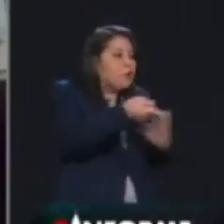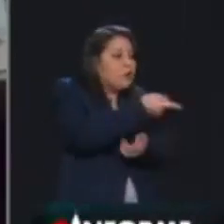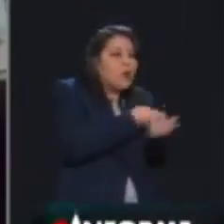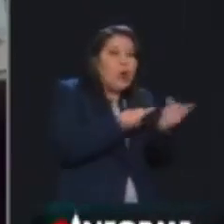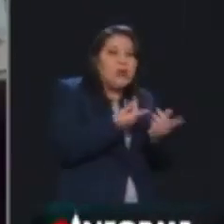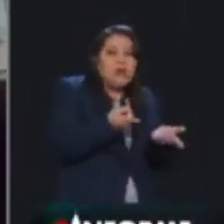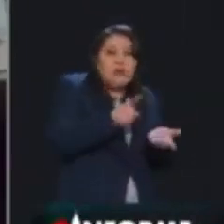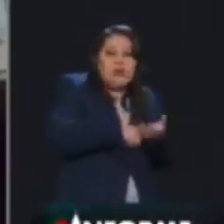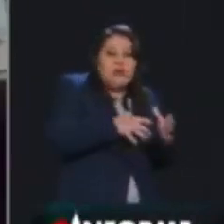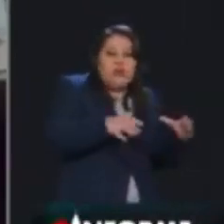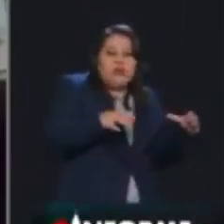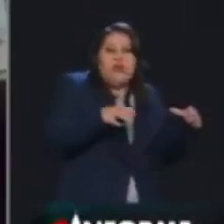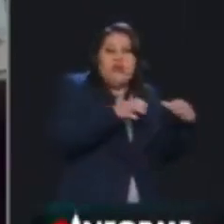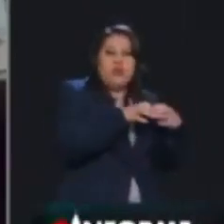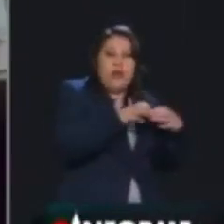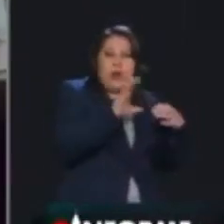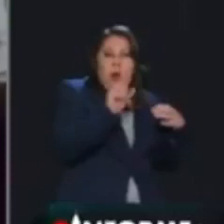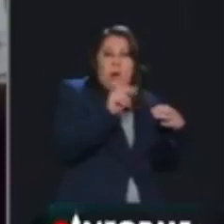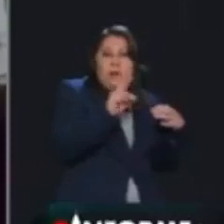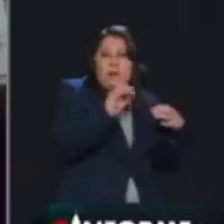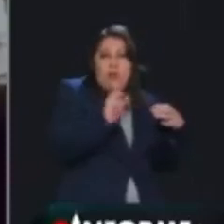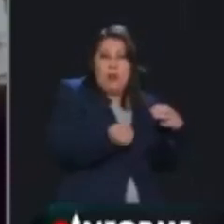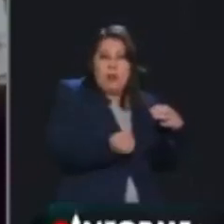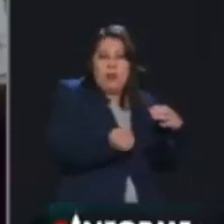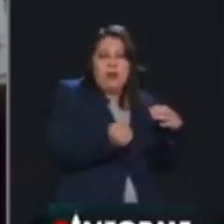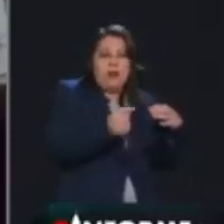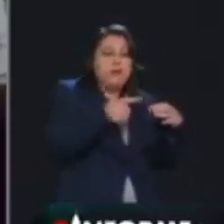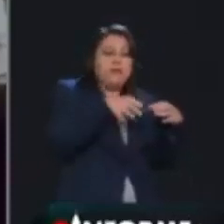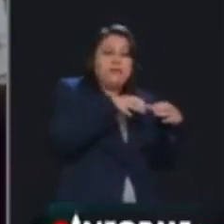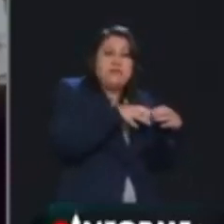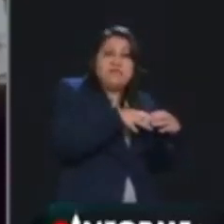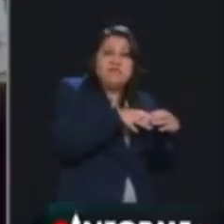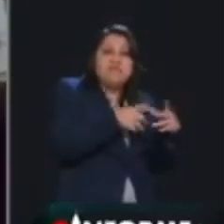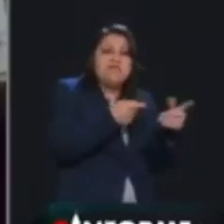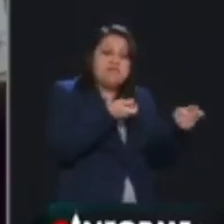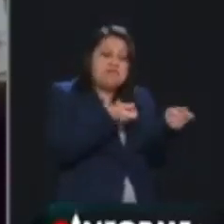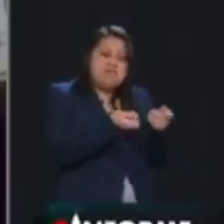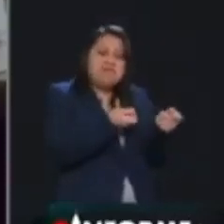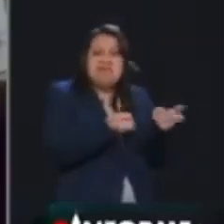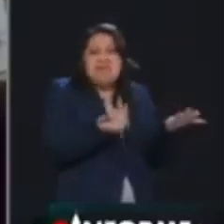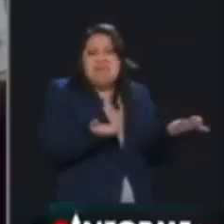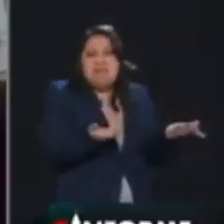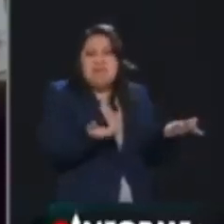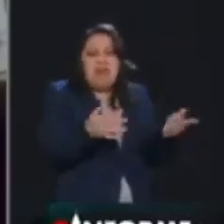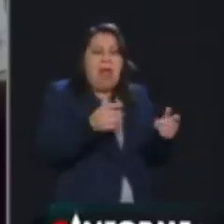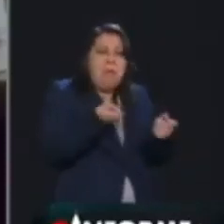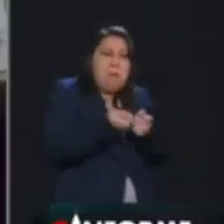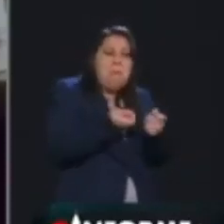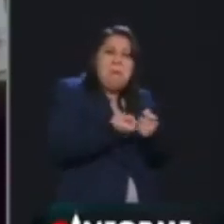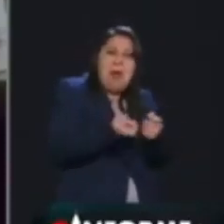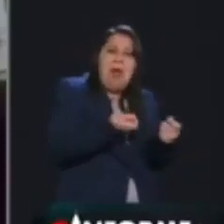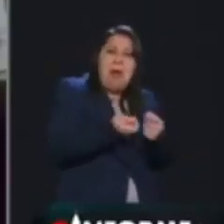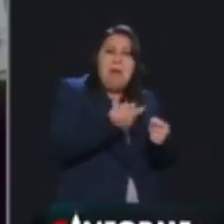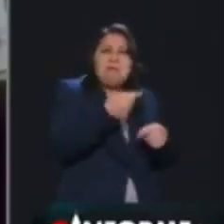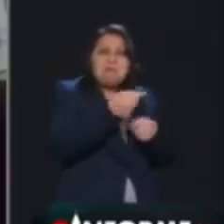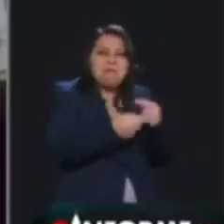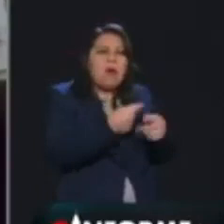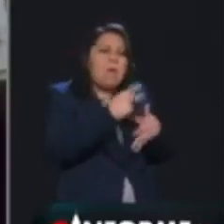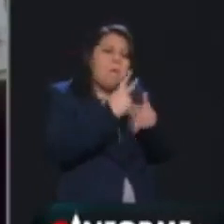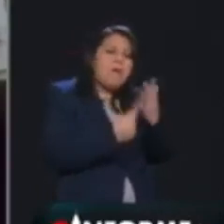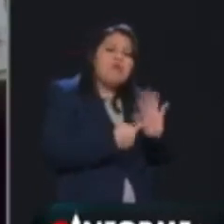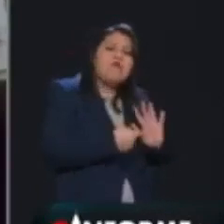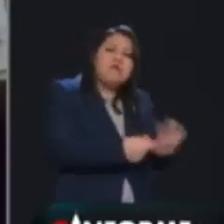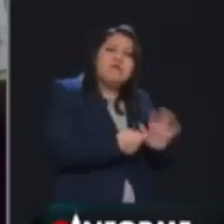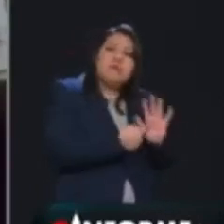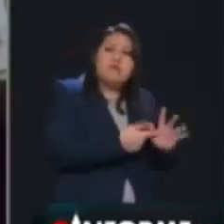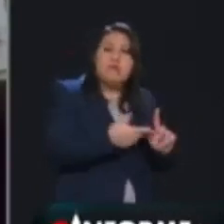órgano interno del CONACYT? Y pues así operó, ¿no? O sea, bajo estos esquemas que no es la única arena